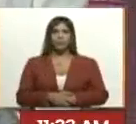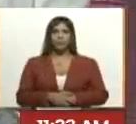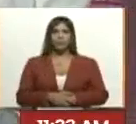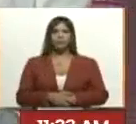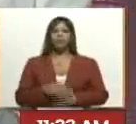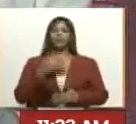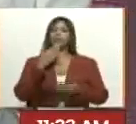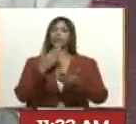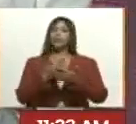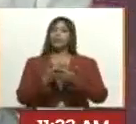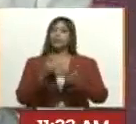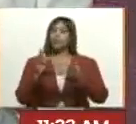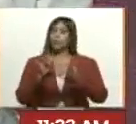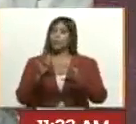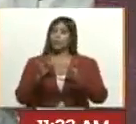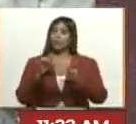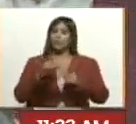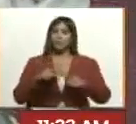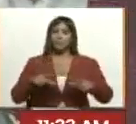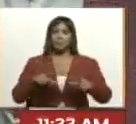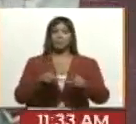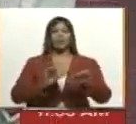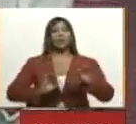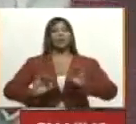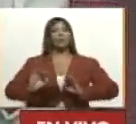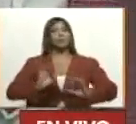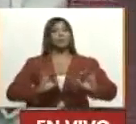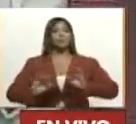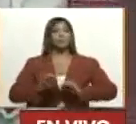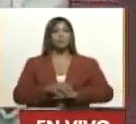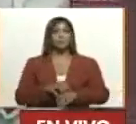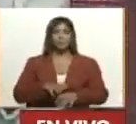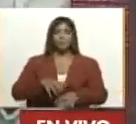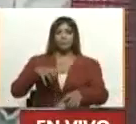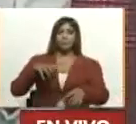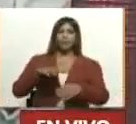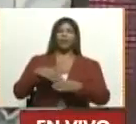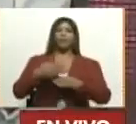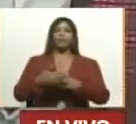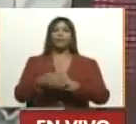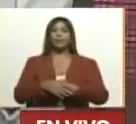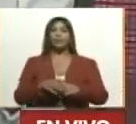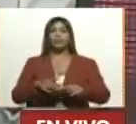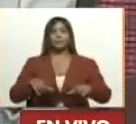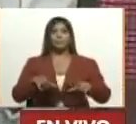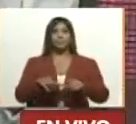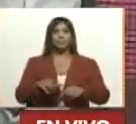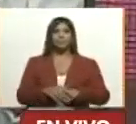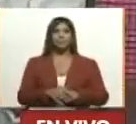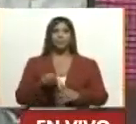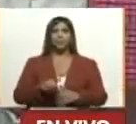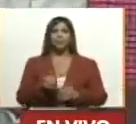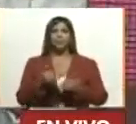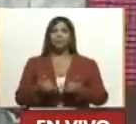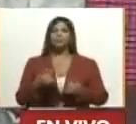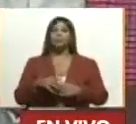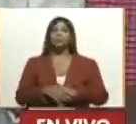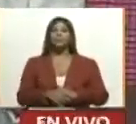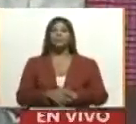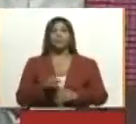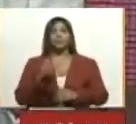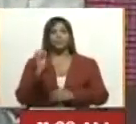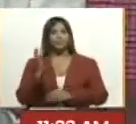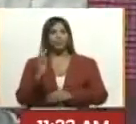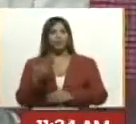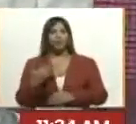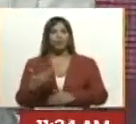Así es, nos encontramos en los espacios del Teatro Teresa Carreño, en las afueras de la sala José Félix Rivas, donde hoy día se lleva a cabo un foro